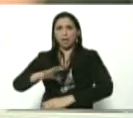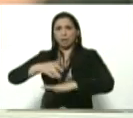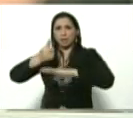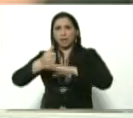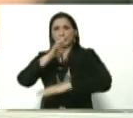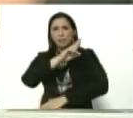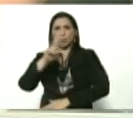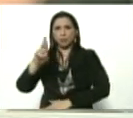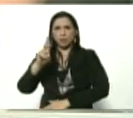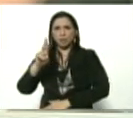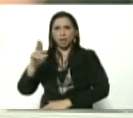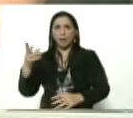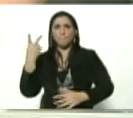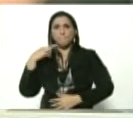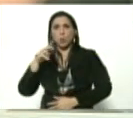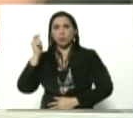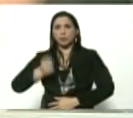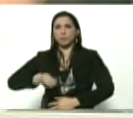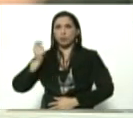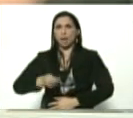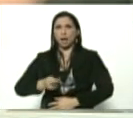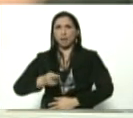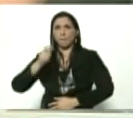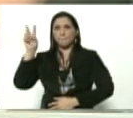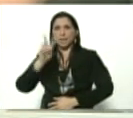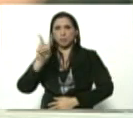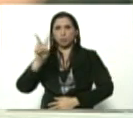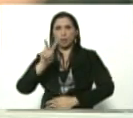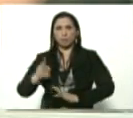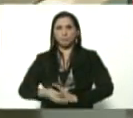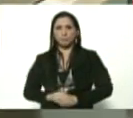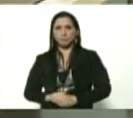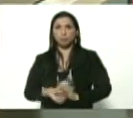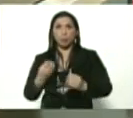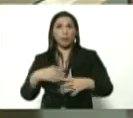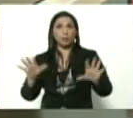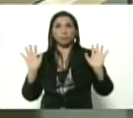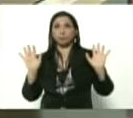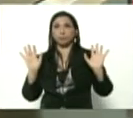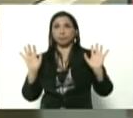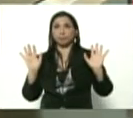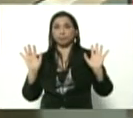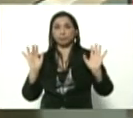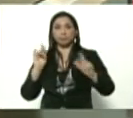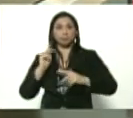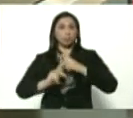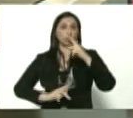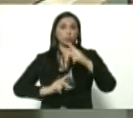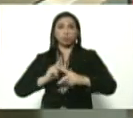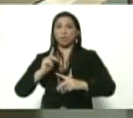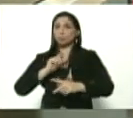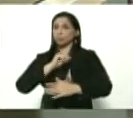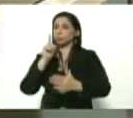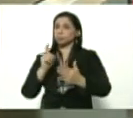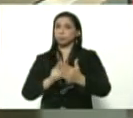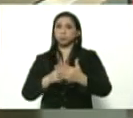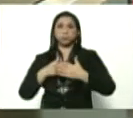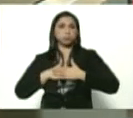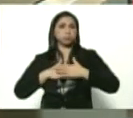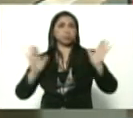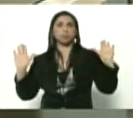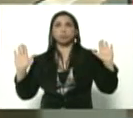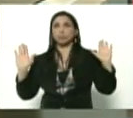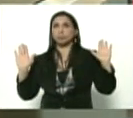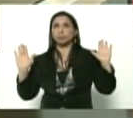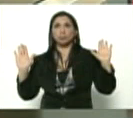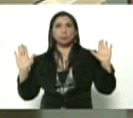República, por los tribunales civiles de Venezuela. Y bueno, el proceso será con plenas garantías y